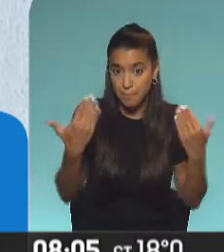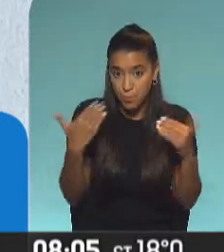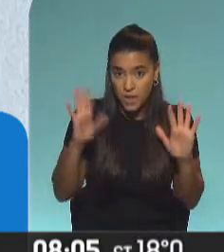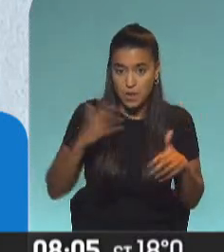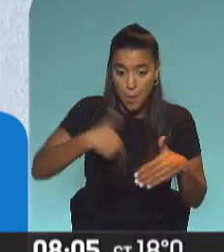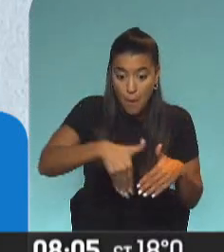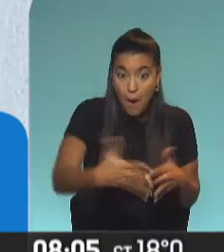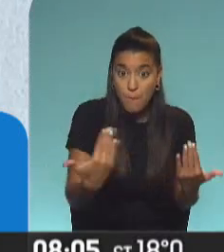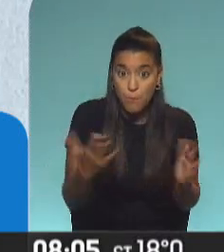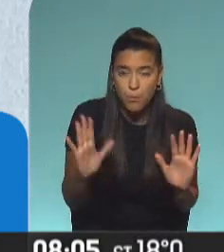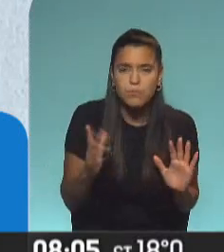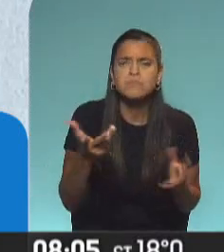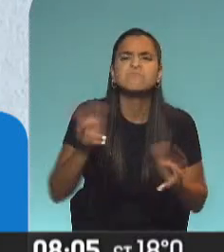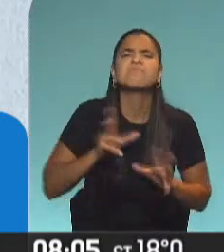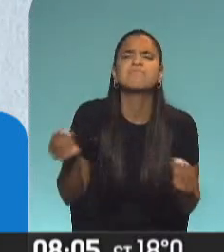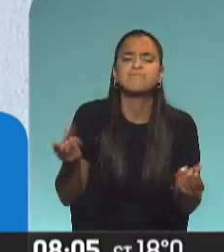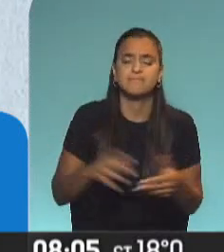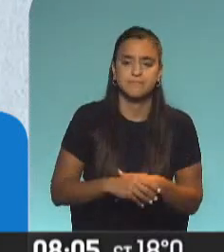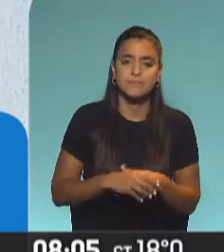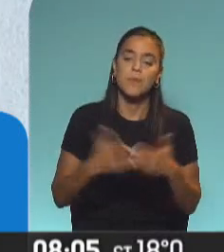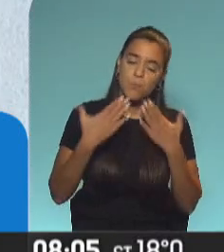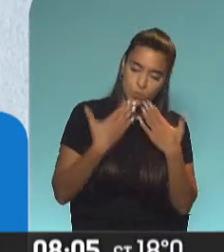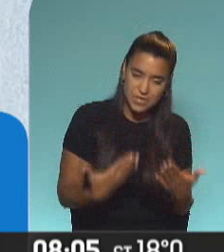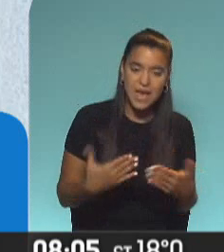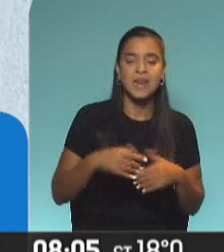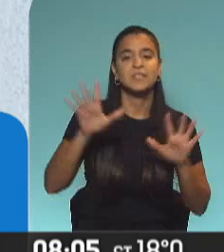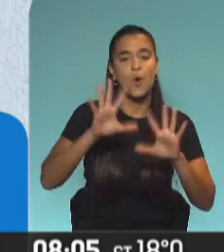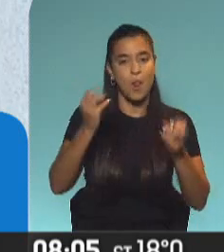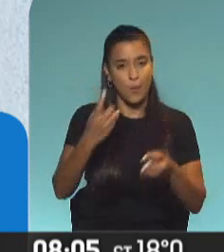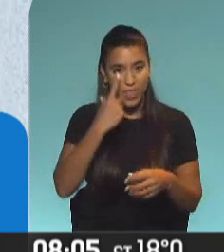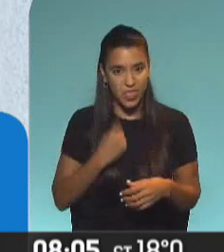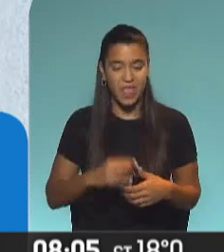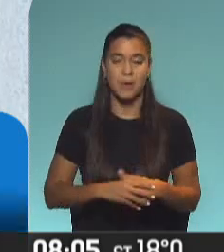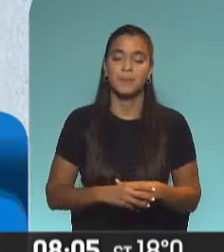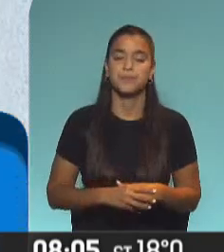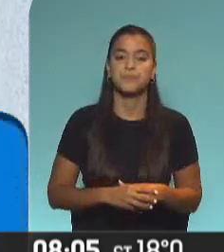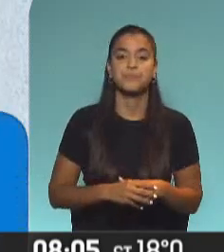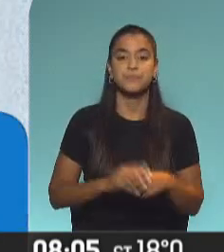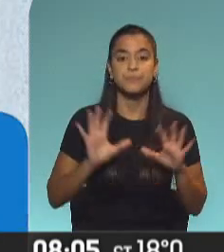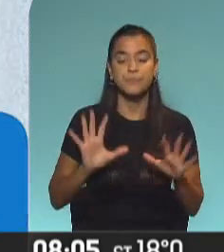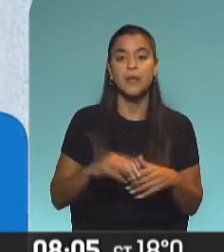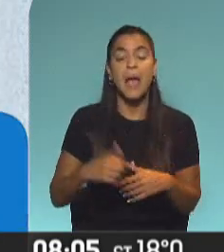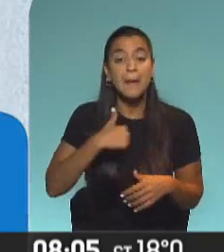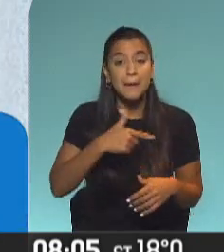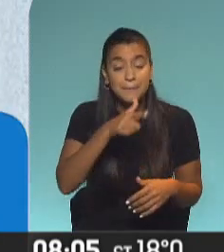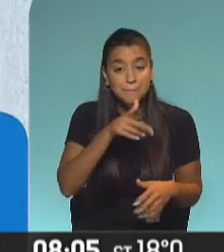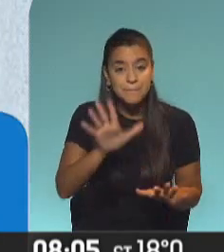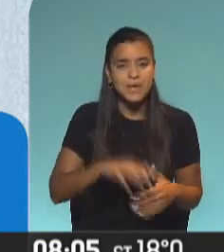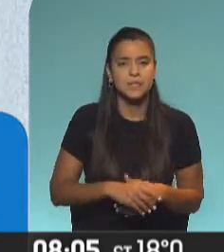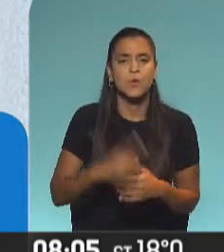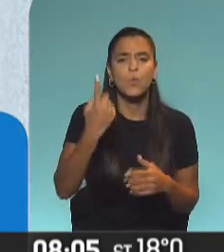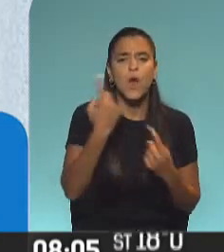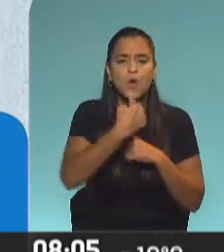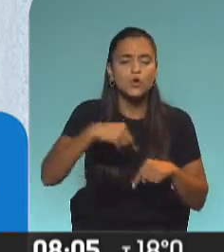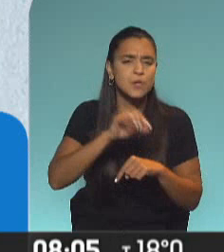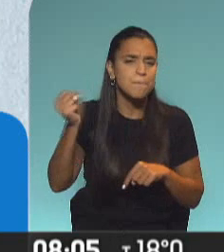más prontas. ¿Qué nos puede decir? Bien, Laura, muchísimas gracias. Buenos días. A ver, me parece que en principio una de las cosas que